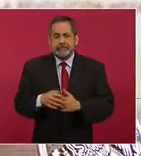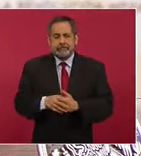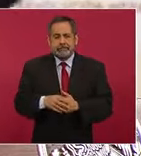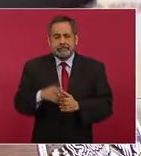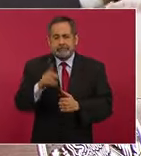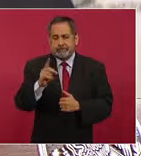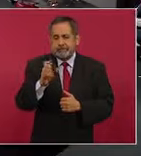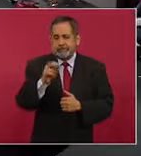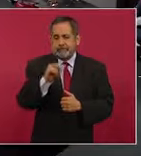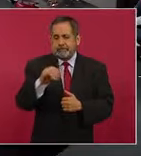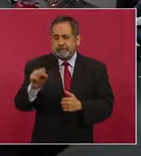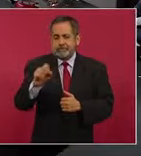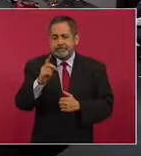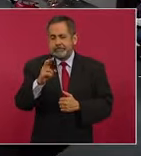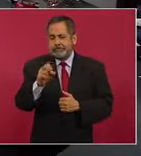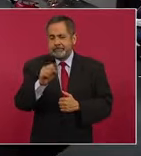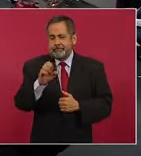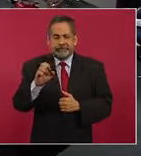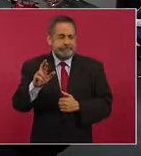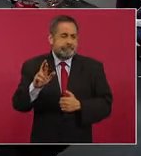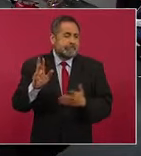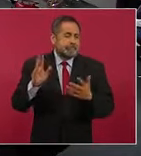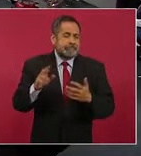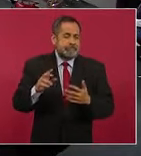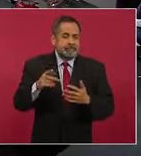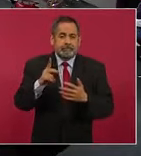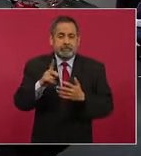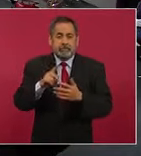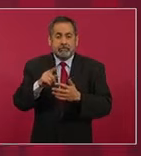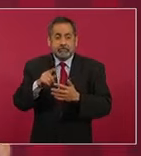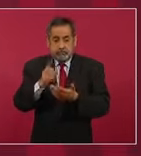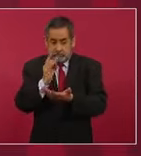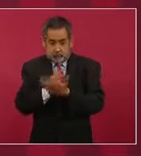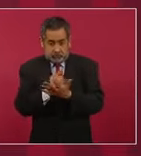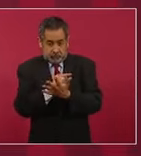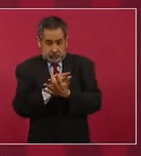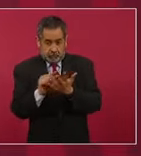Denise Dresser, pero no solo ellos,